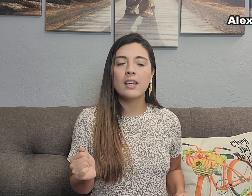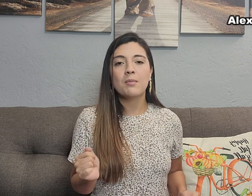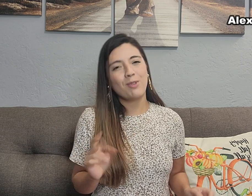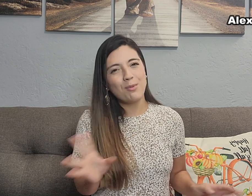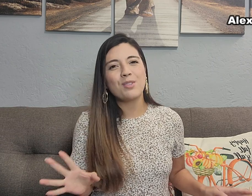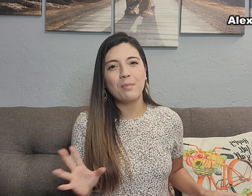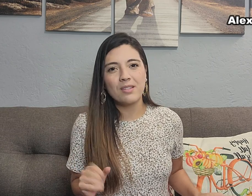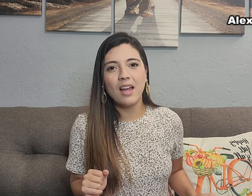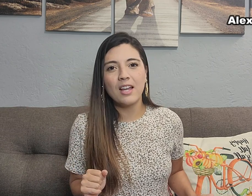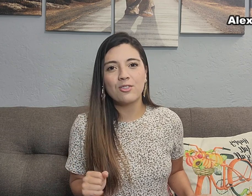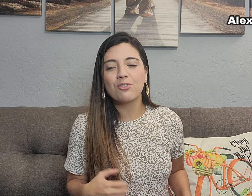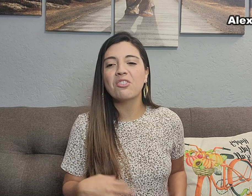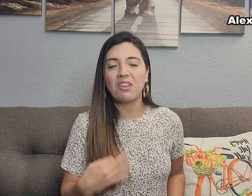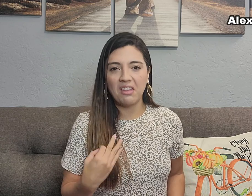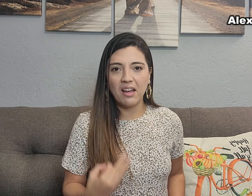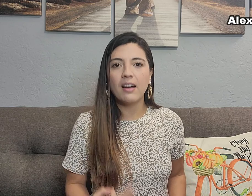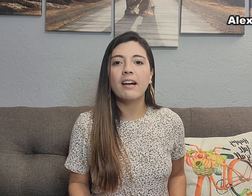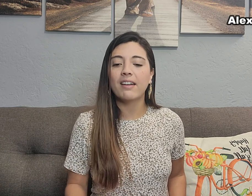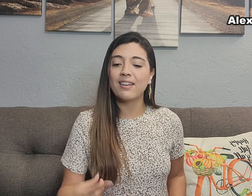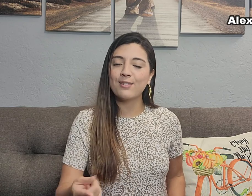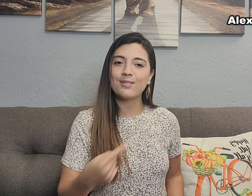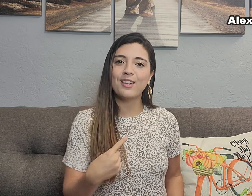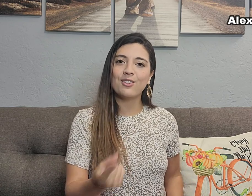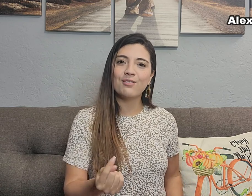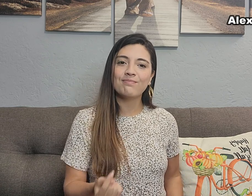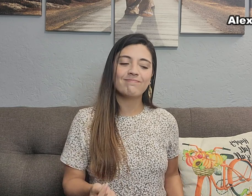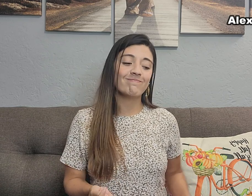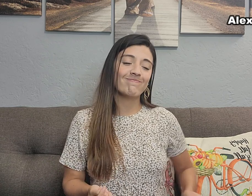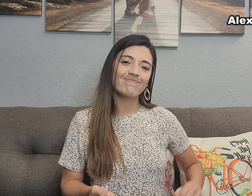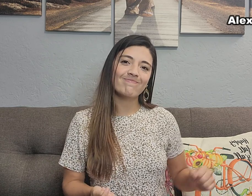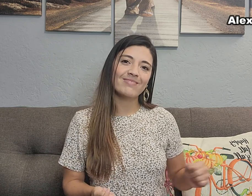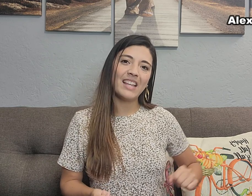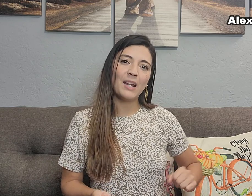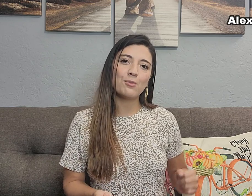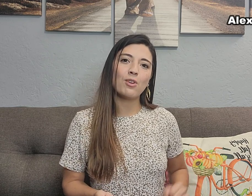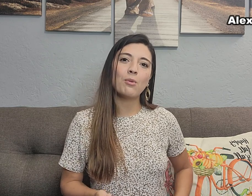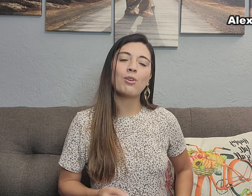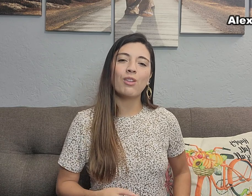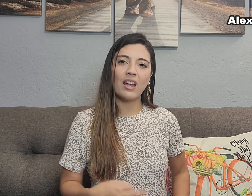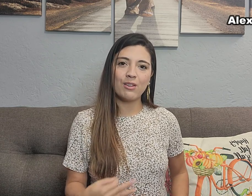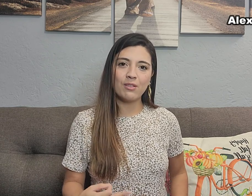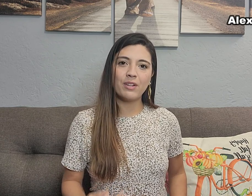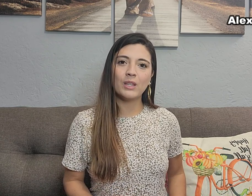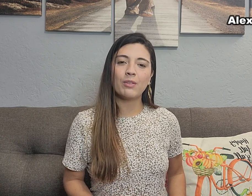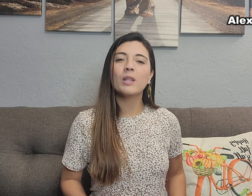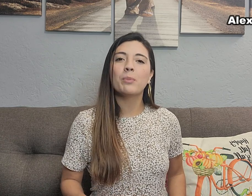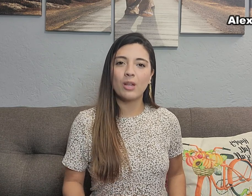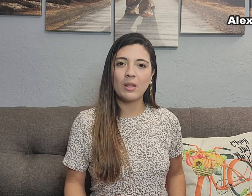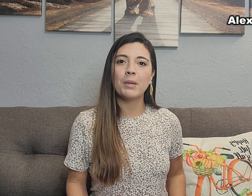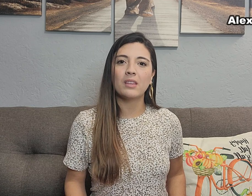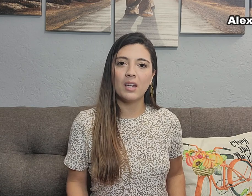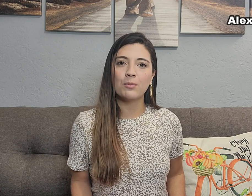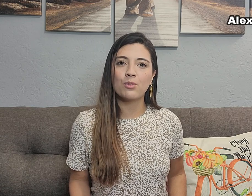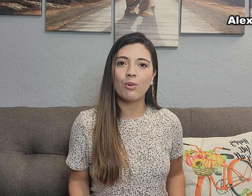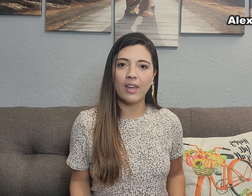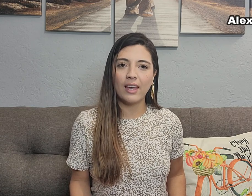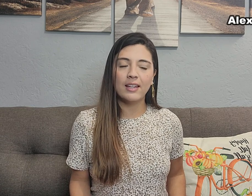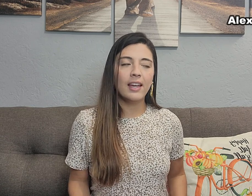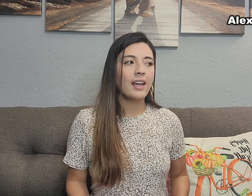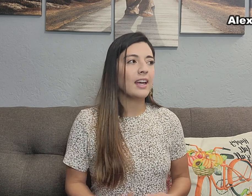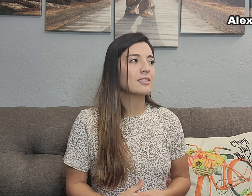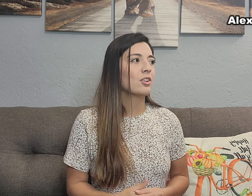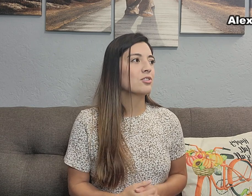quieren, como siempre se ha hecho, sino que diga, a ver, aquí usted y yo tenemos como codiarnos de frente a frente, porque también tenemos con